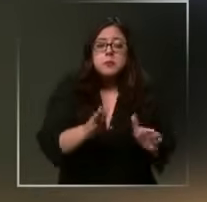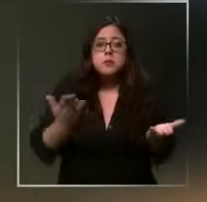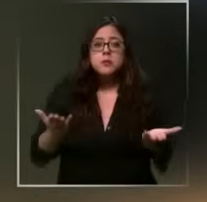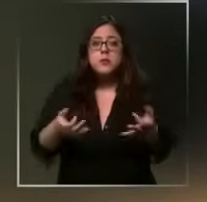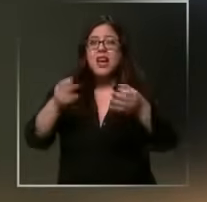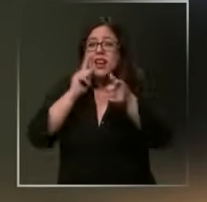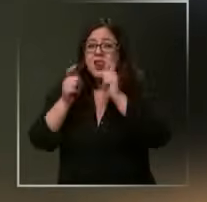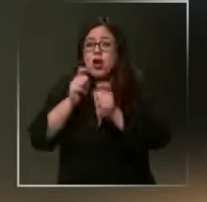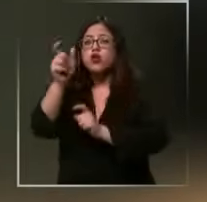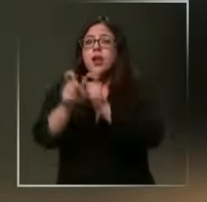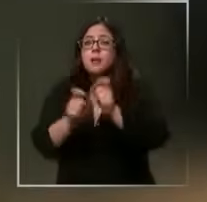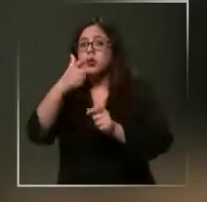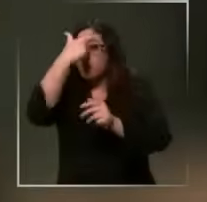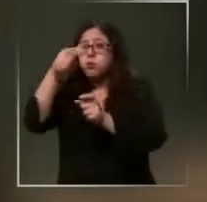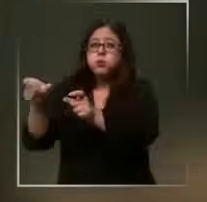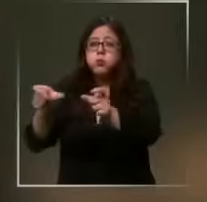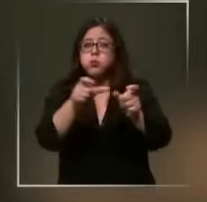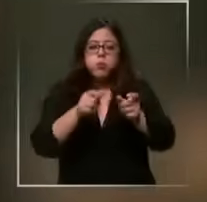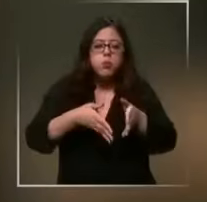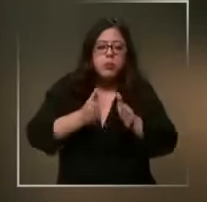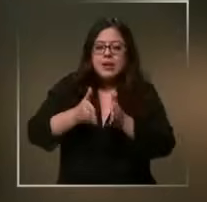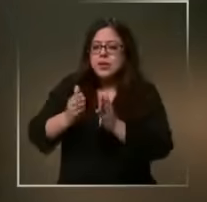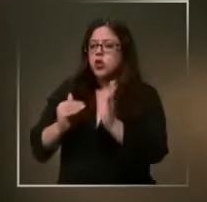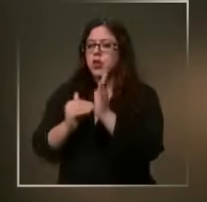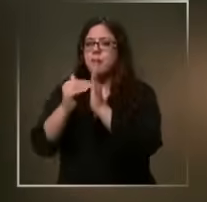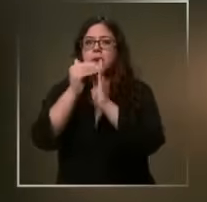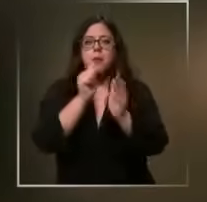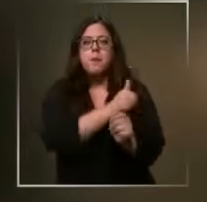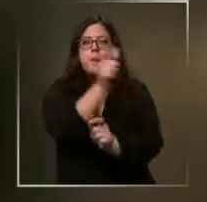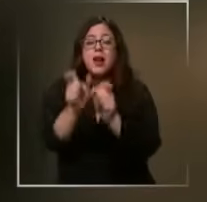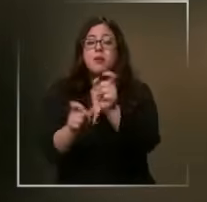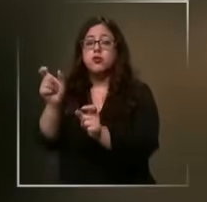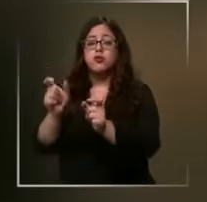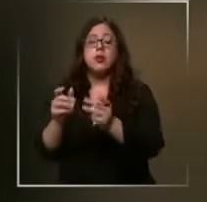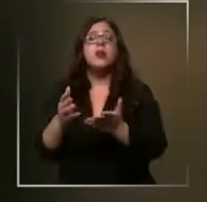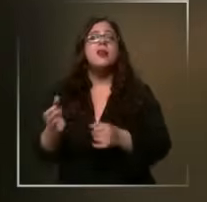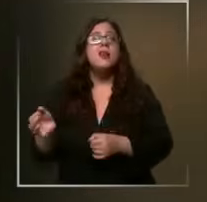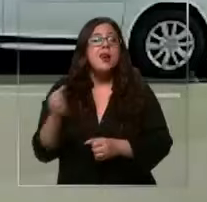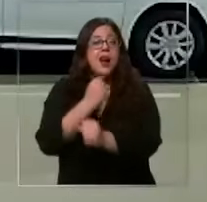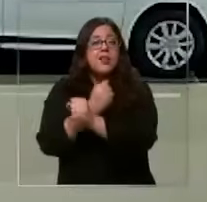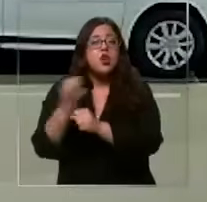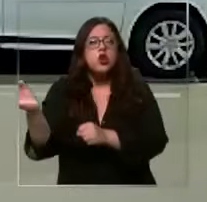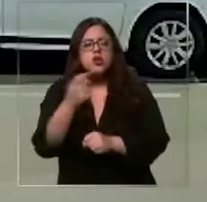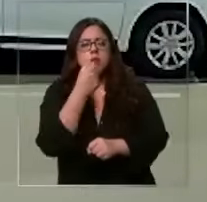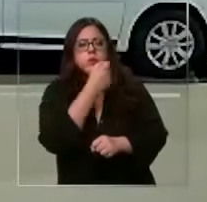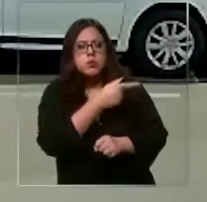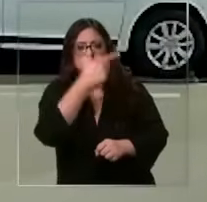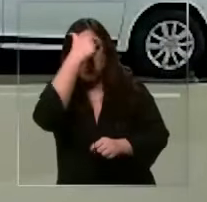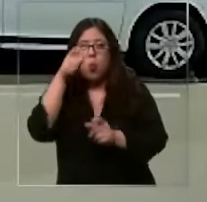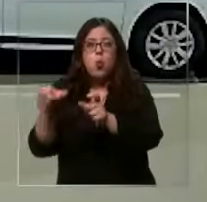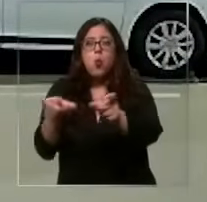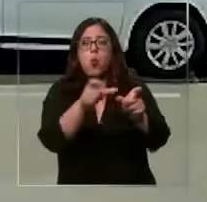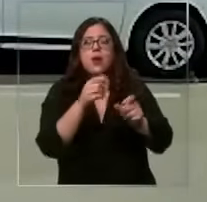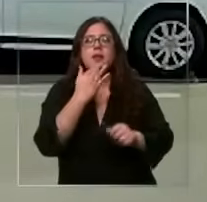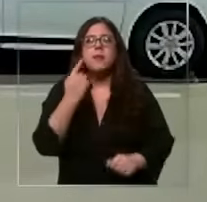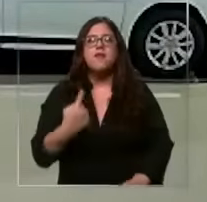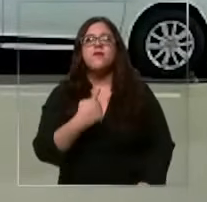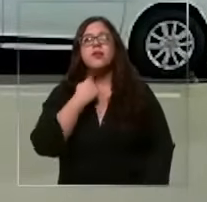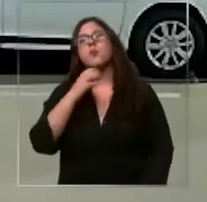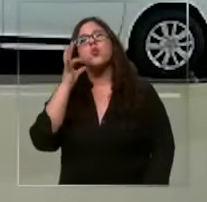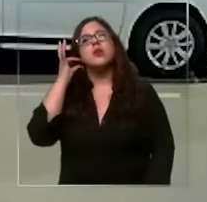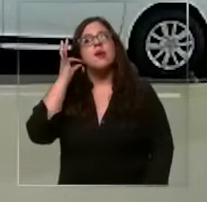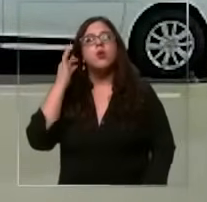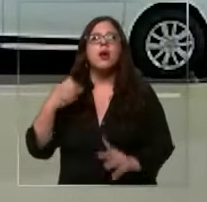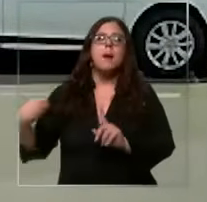los propios pasillos y departamentos para todos. Carabineros dice haber recibido una denuncia por un vecino, el guardia del condominio y la víctima, una mujer